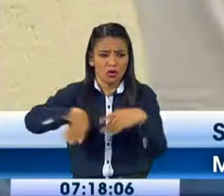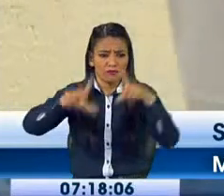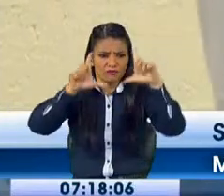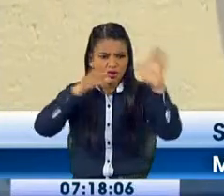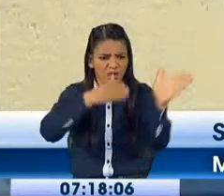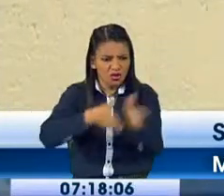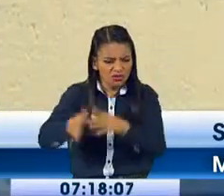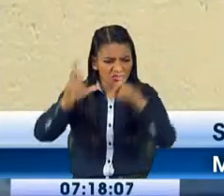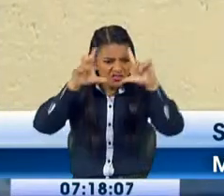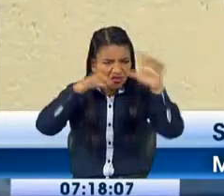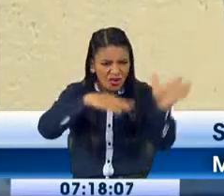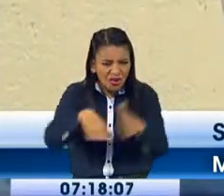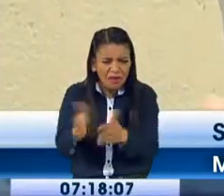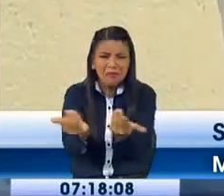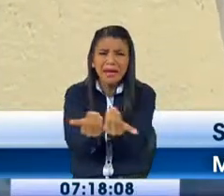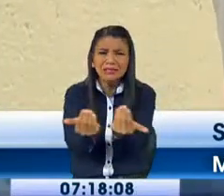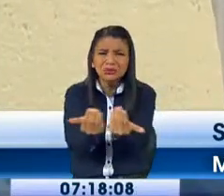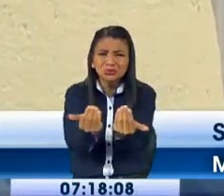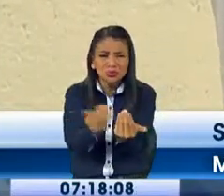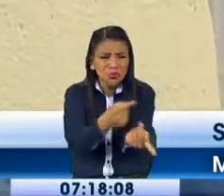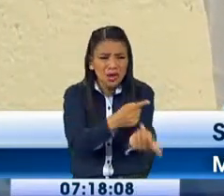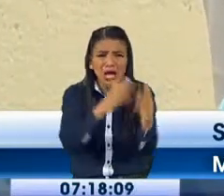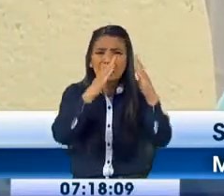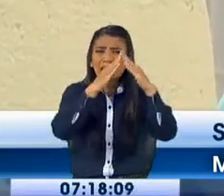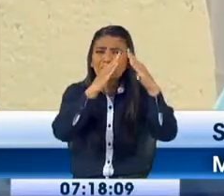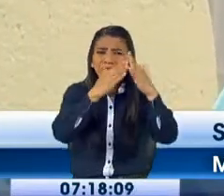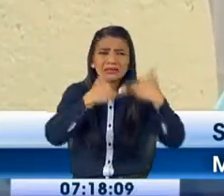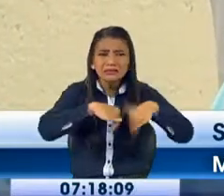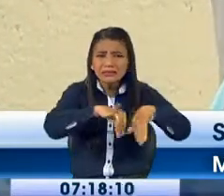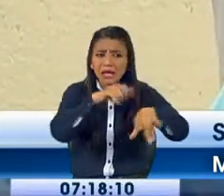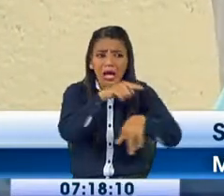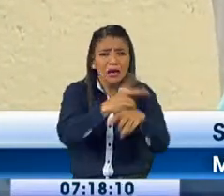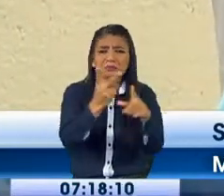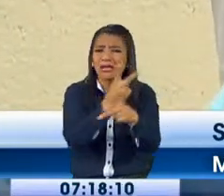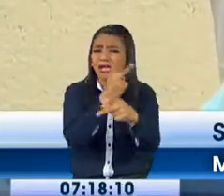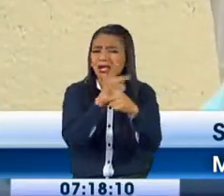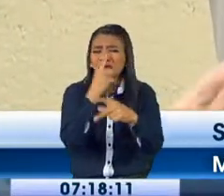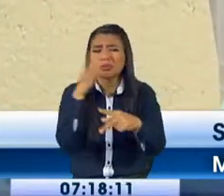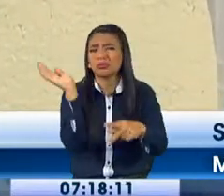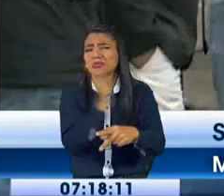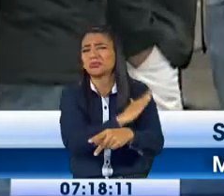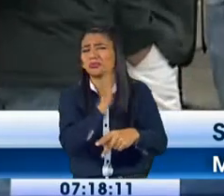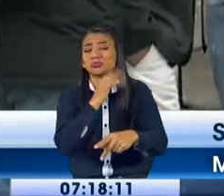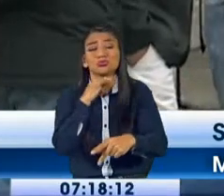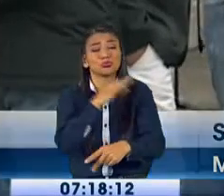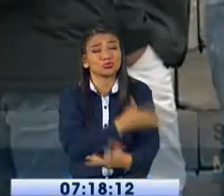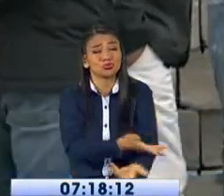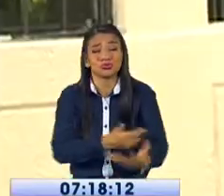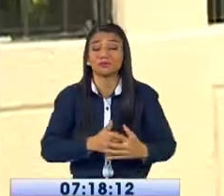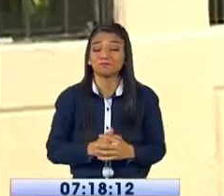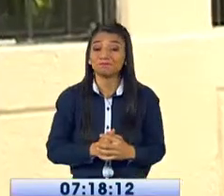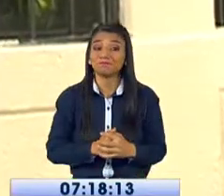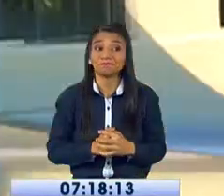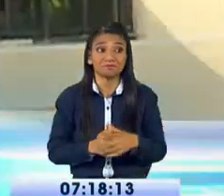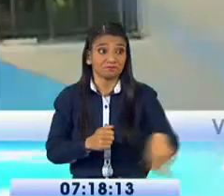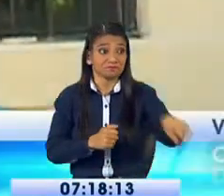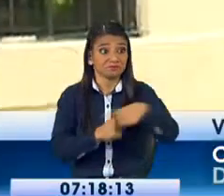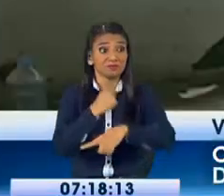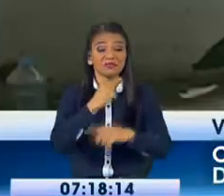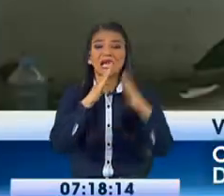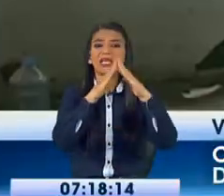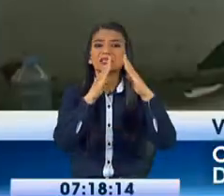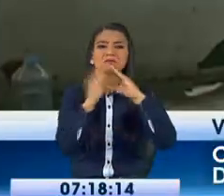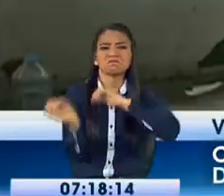cantidad impresionante de basura y la casa sigue siendo un foco de contaminación espantoso. Según ellos, esta casa había